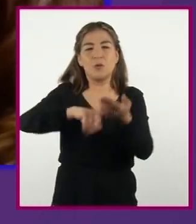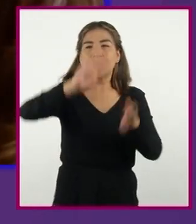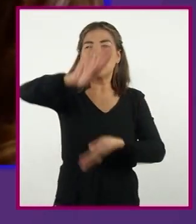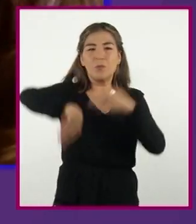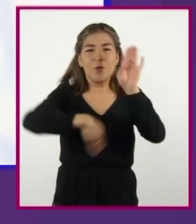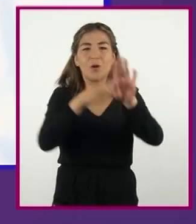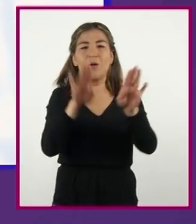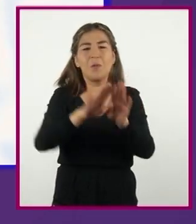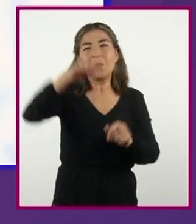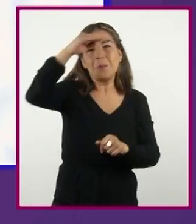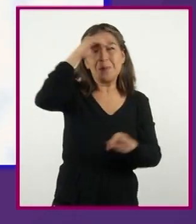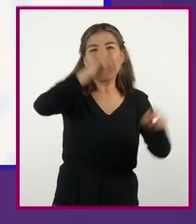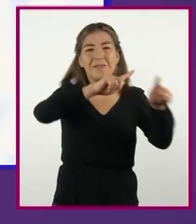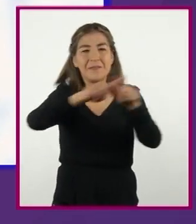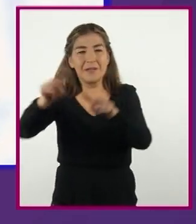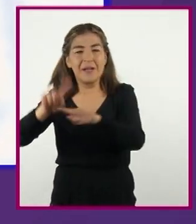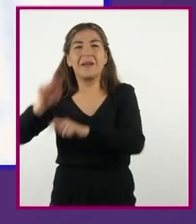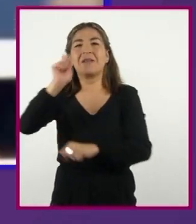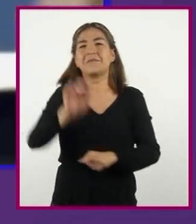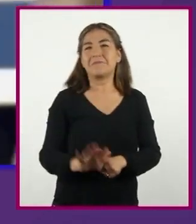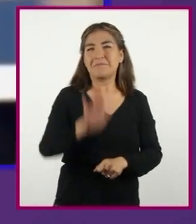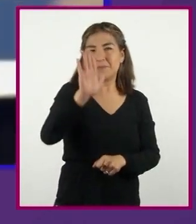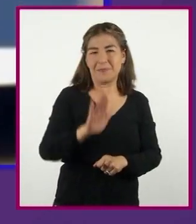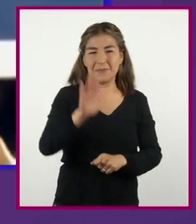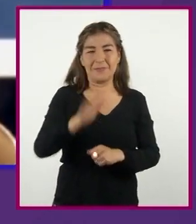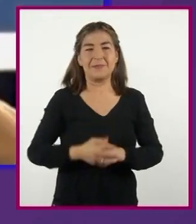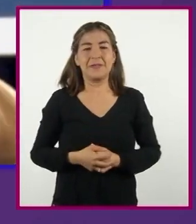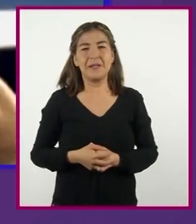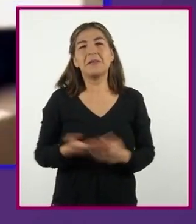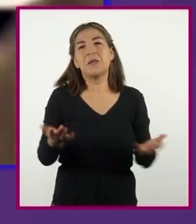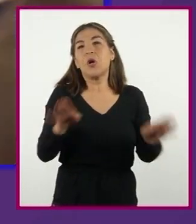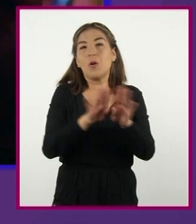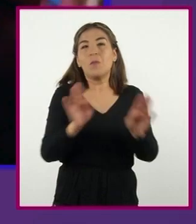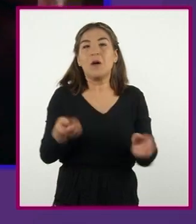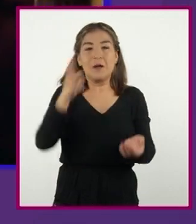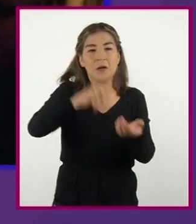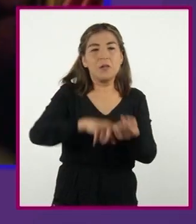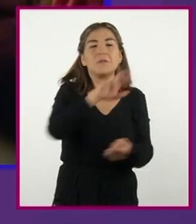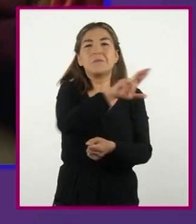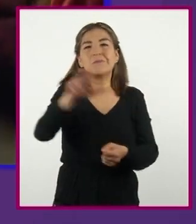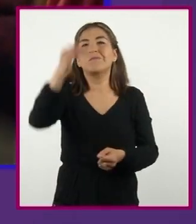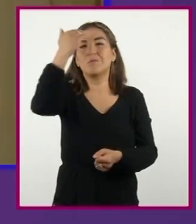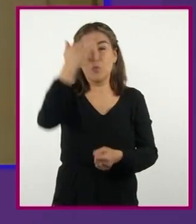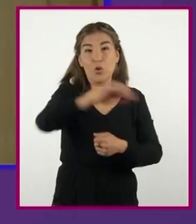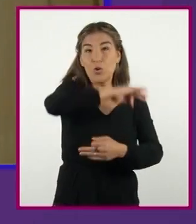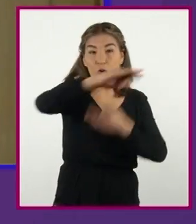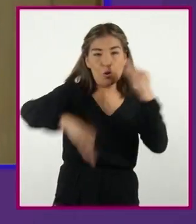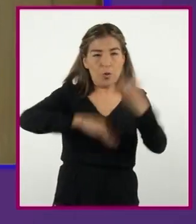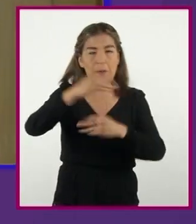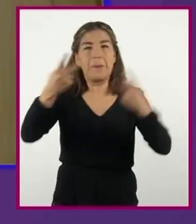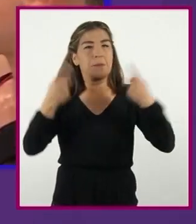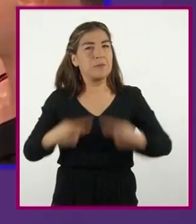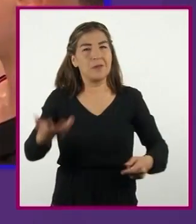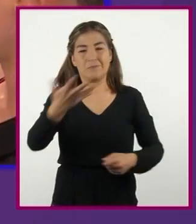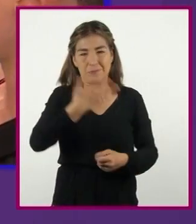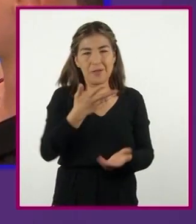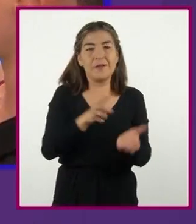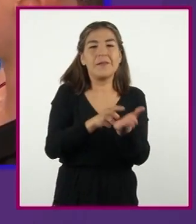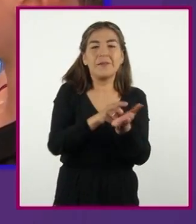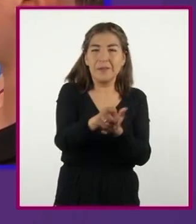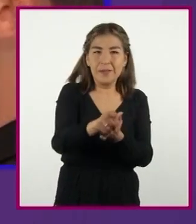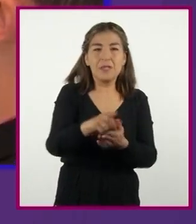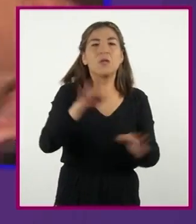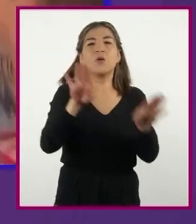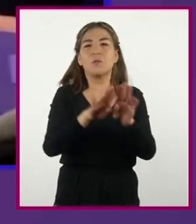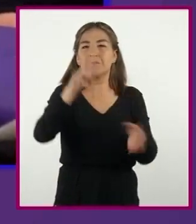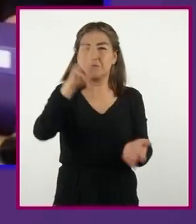con discrepancias y similitudes. En la medida en que reconozcamos que todas las personas tenemos derechos, somos